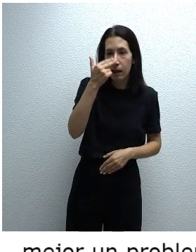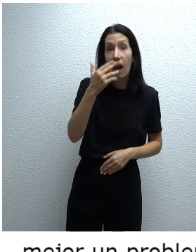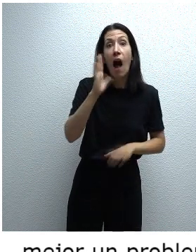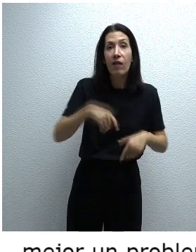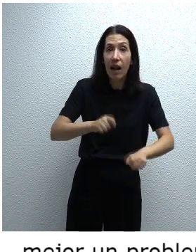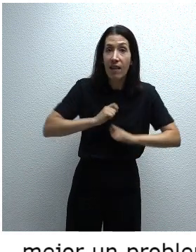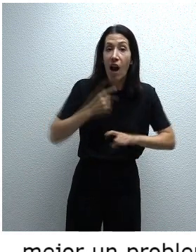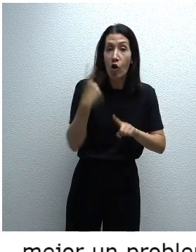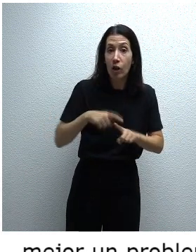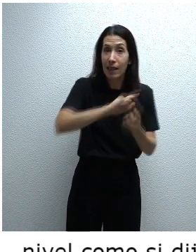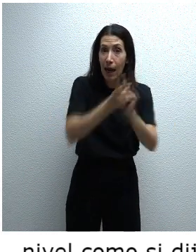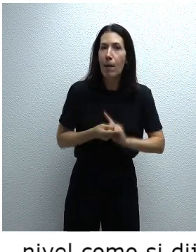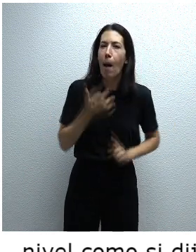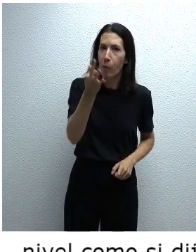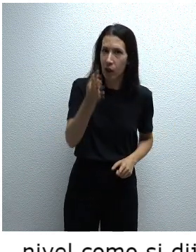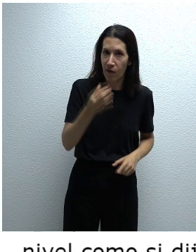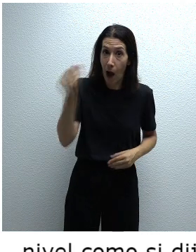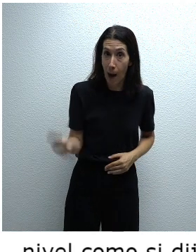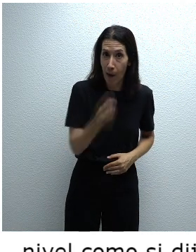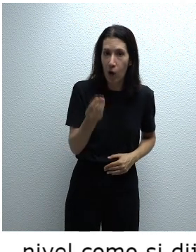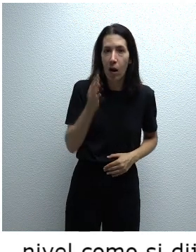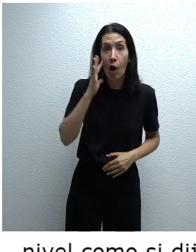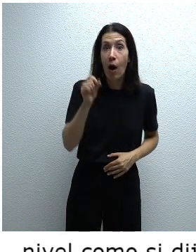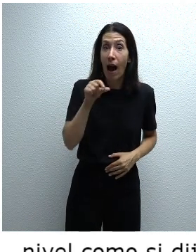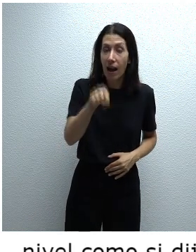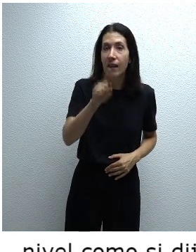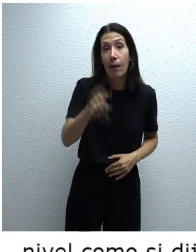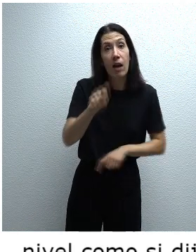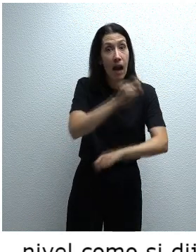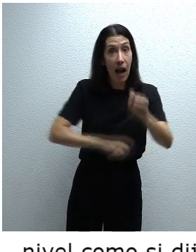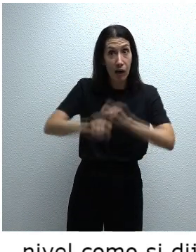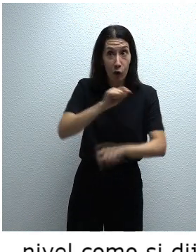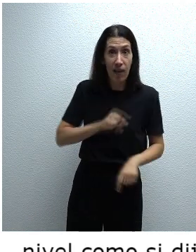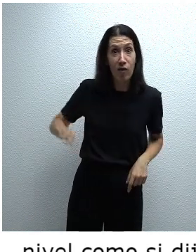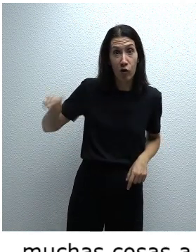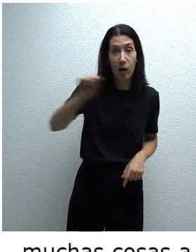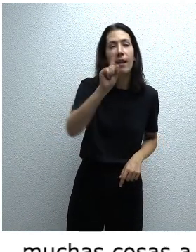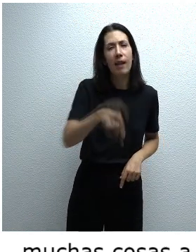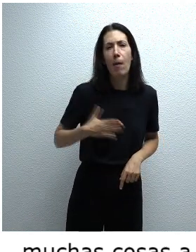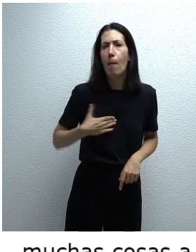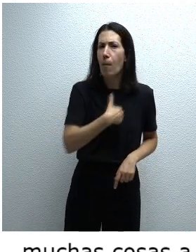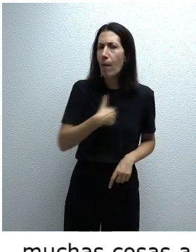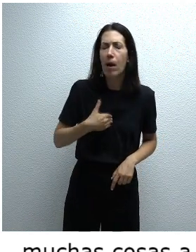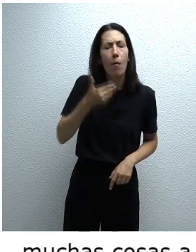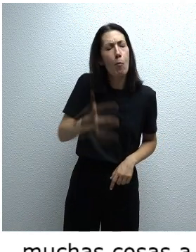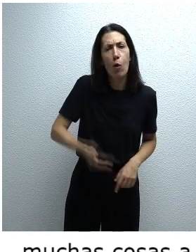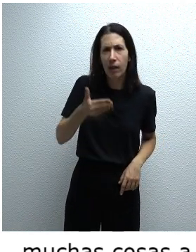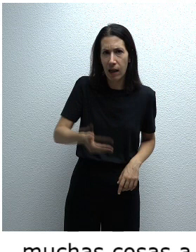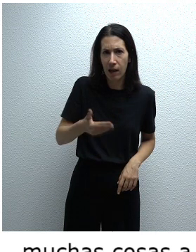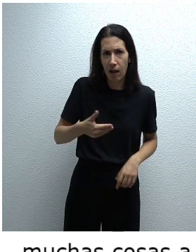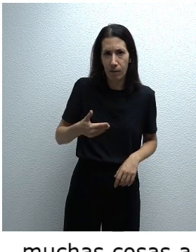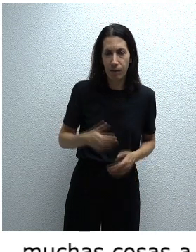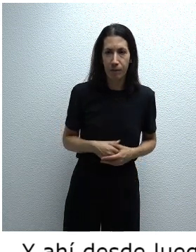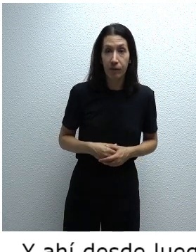cosas a positivo. Y ahí, desde luego, también las asociaciones tenemos un papel muy importante que